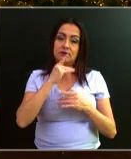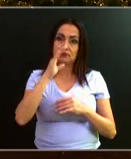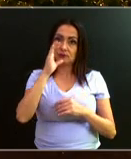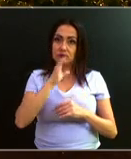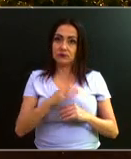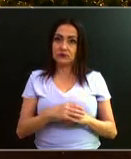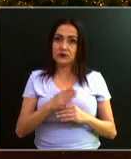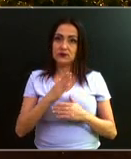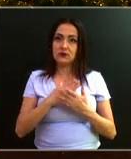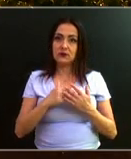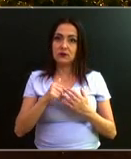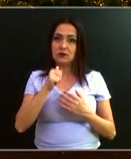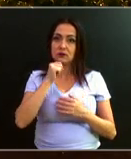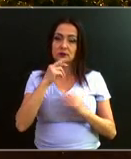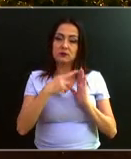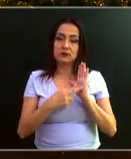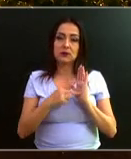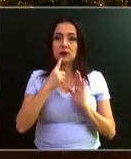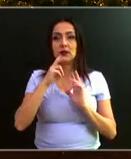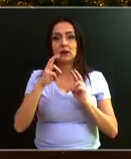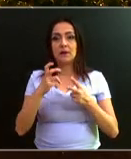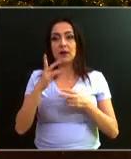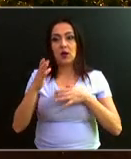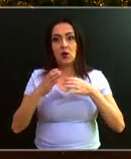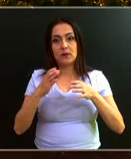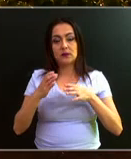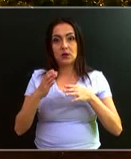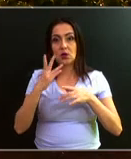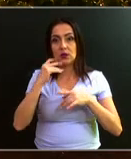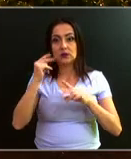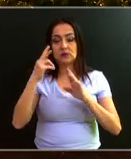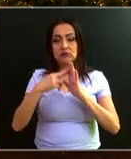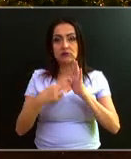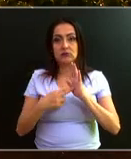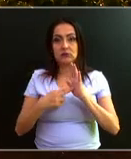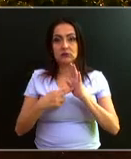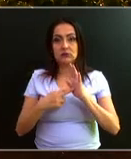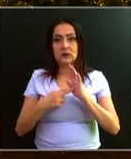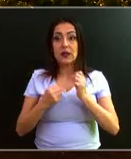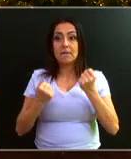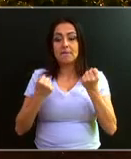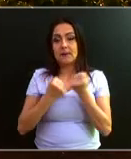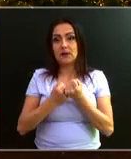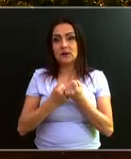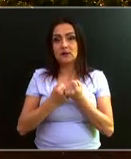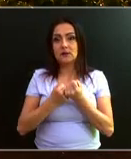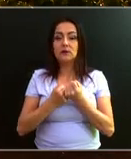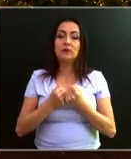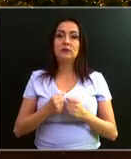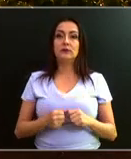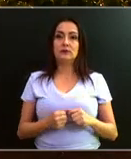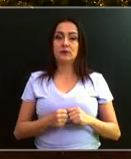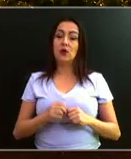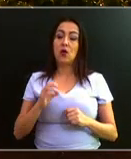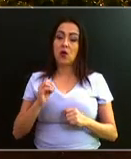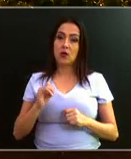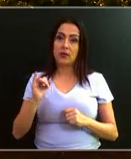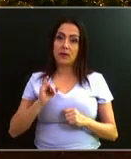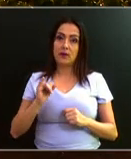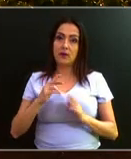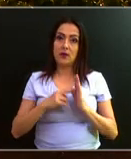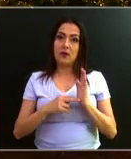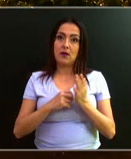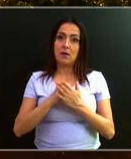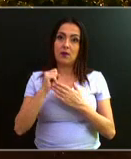buscando algunas medidas acercándose a los comercios. Con estas medidas sería de apadrinaje, como se dice popularmente, o bien mediante